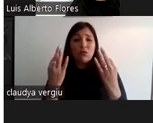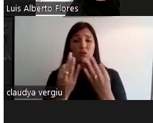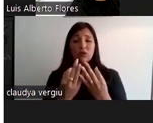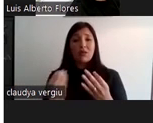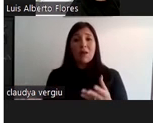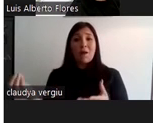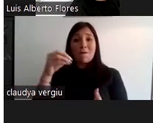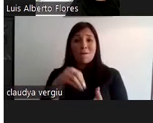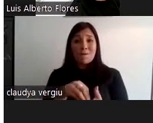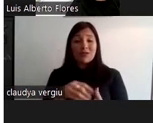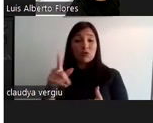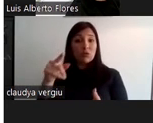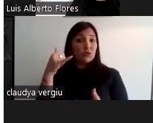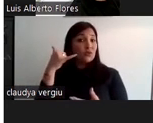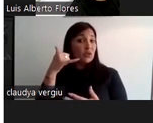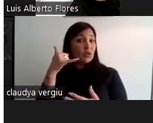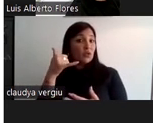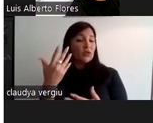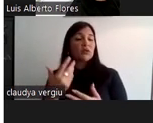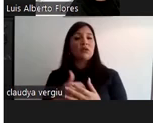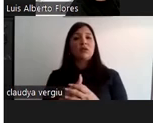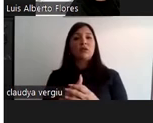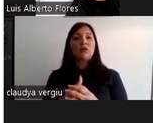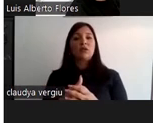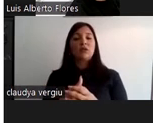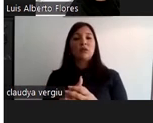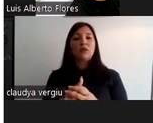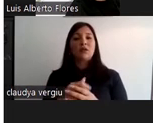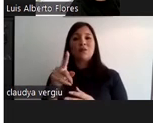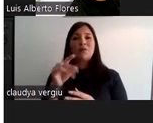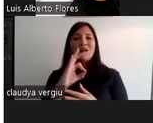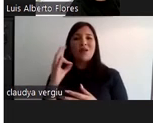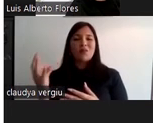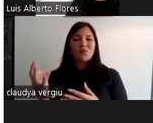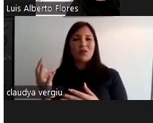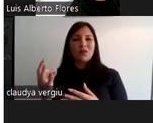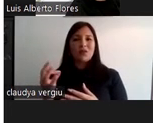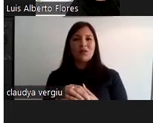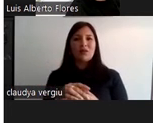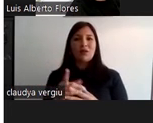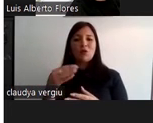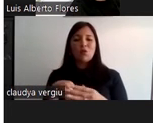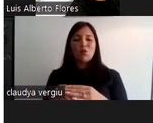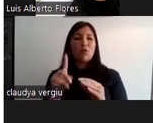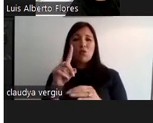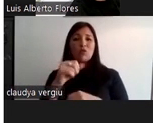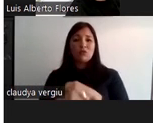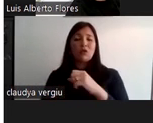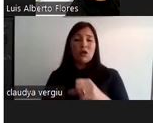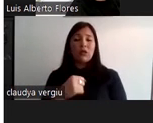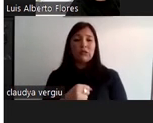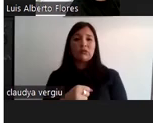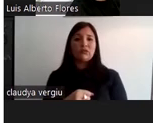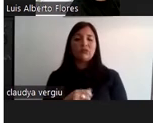cuando los celulares los smartphones han tomado más importancia en este en esta últimos dos años y en donde